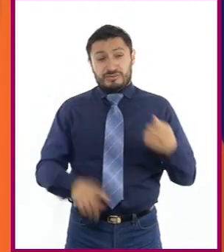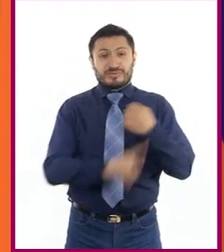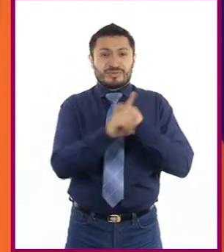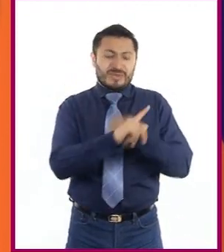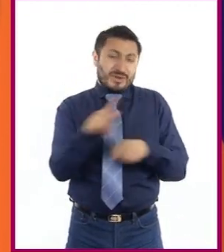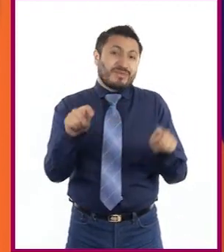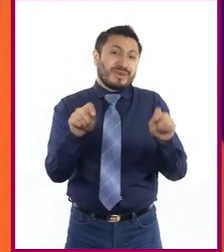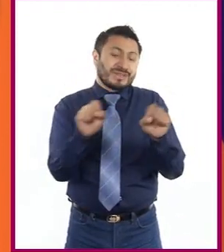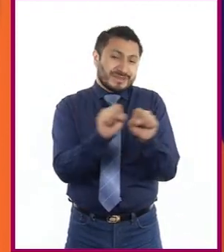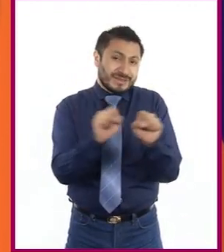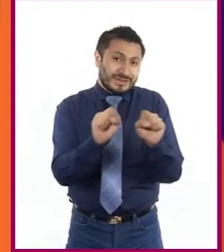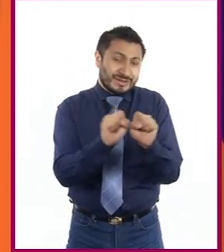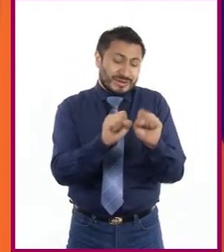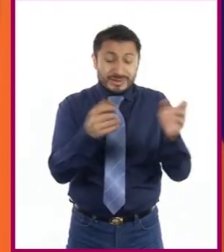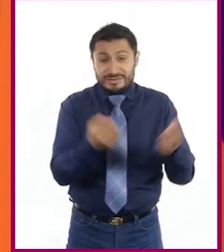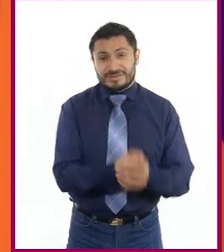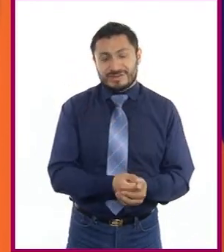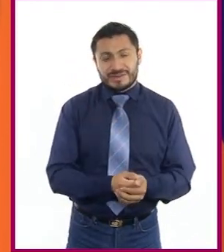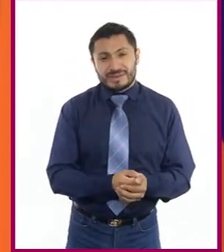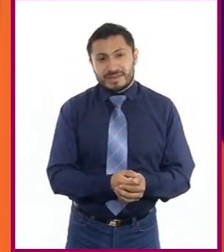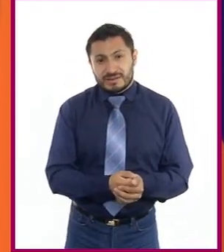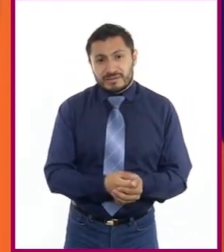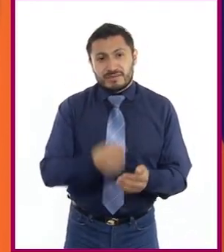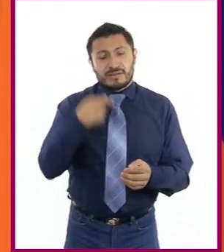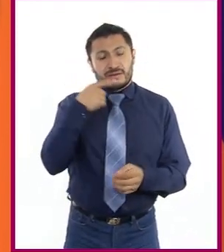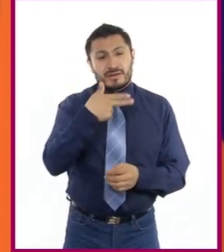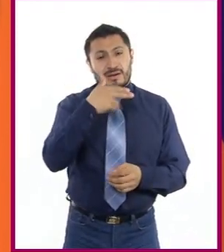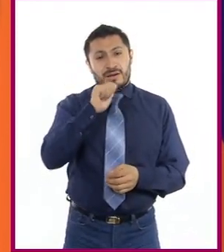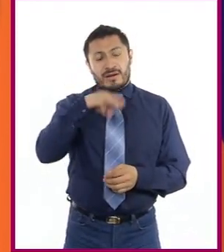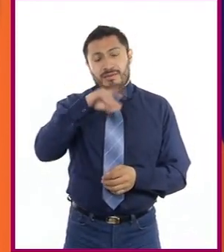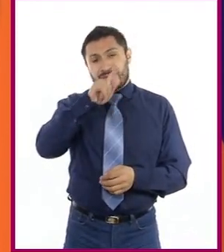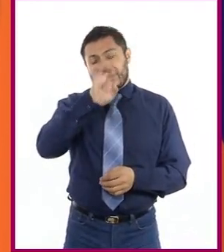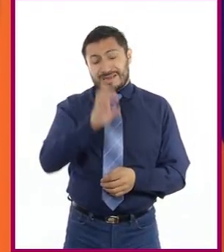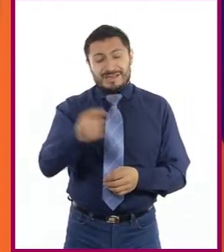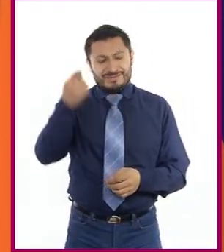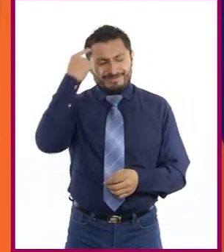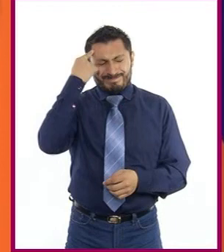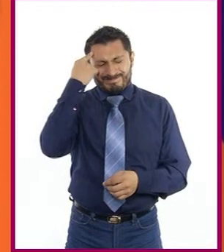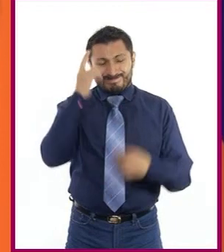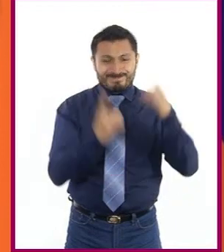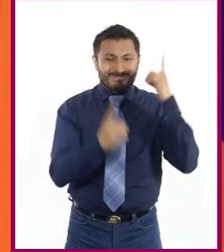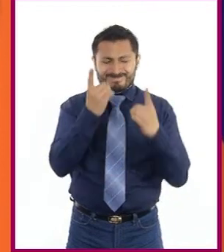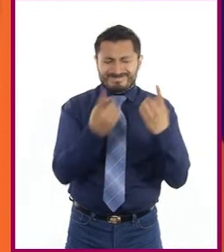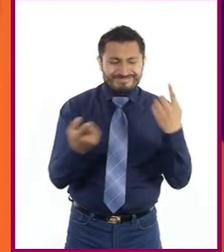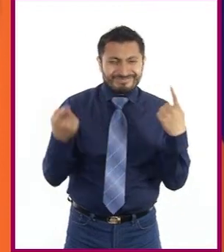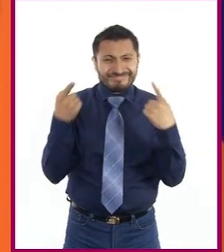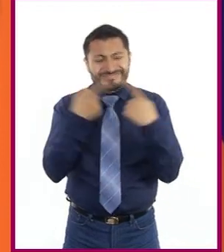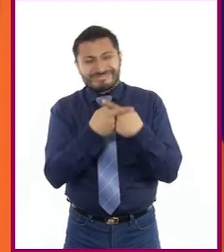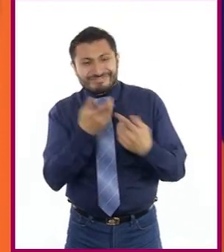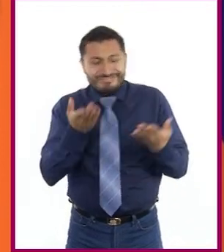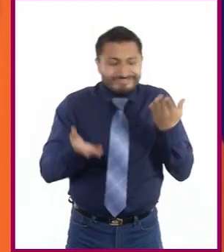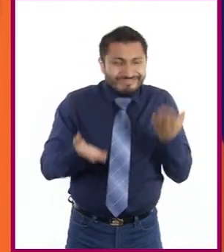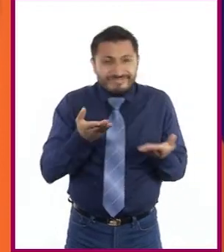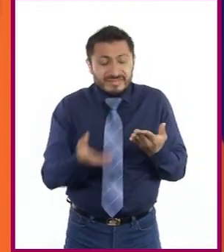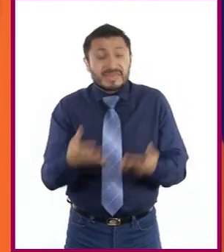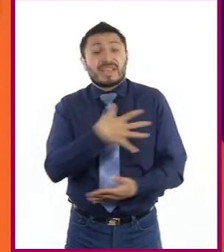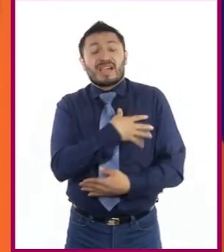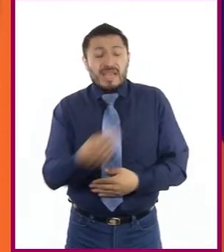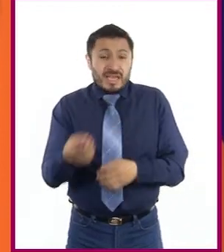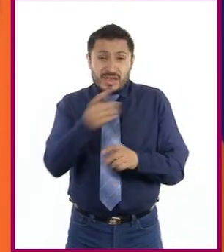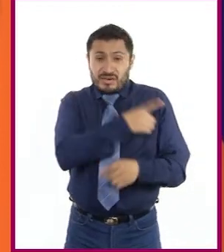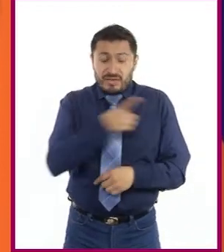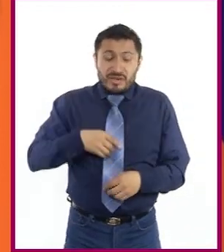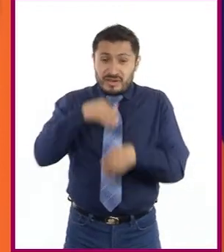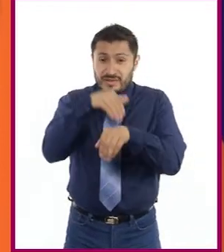su sobrino. Hamlet se debate entre su deber de hijo y su miedo a cometer un error. Al fingir